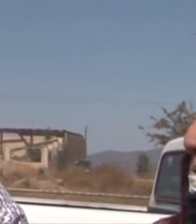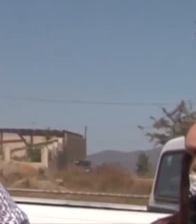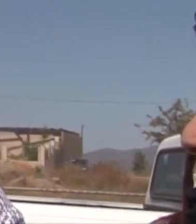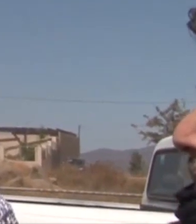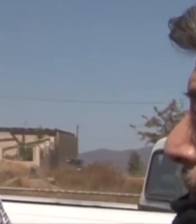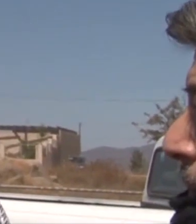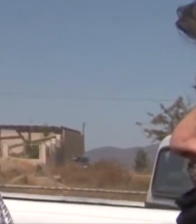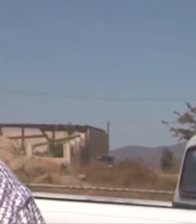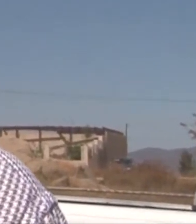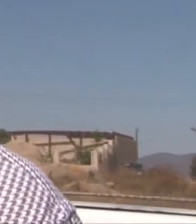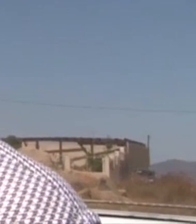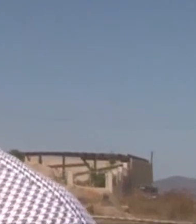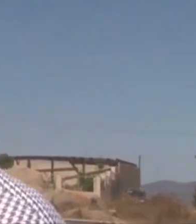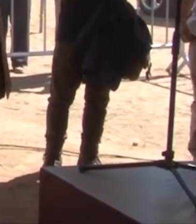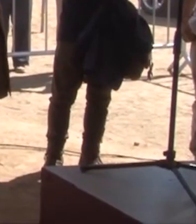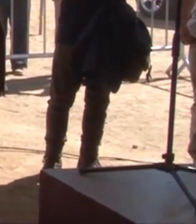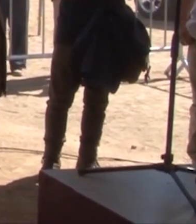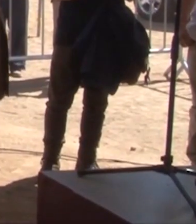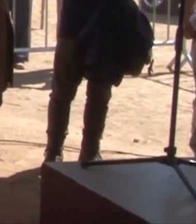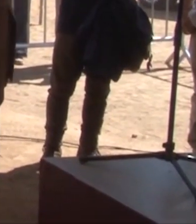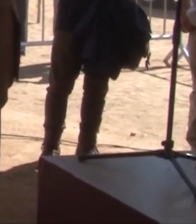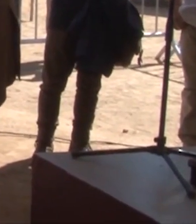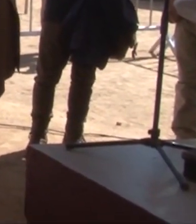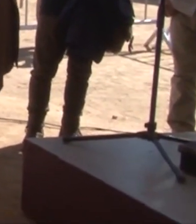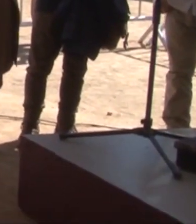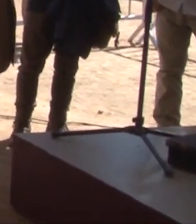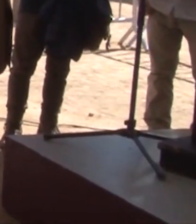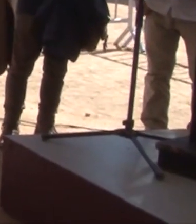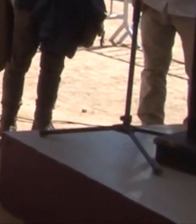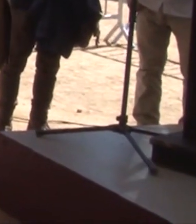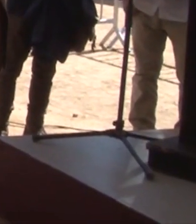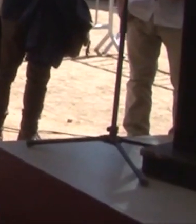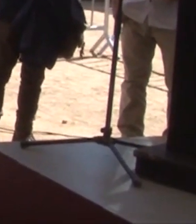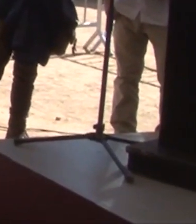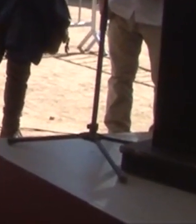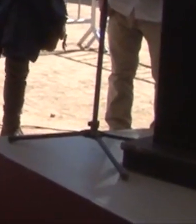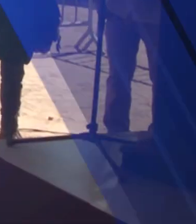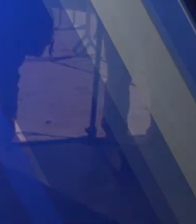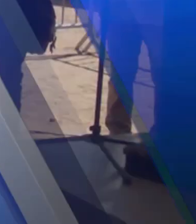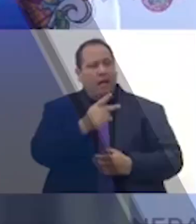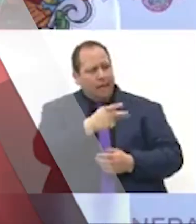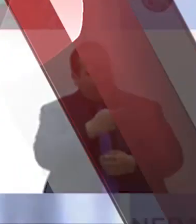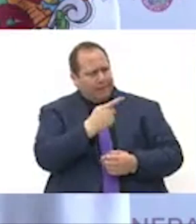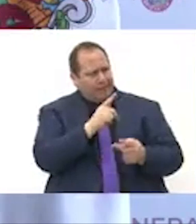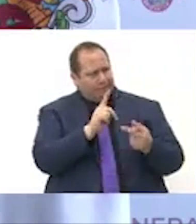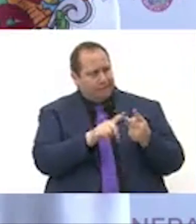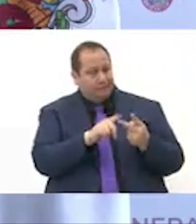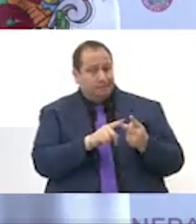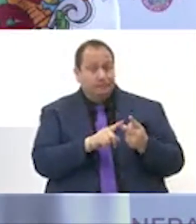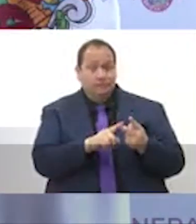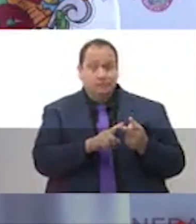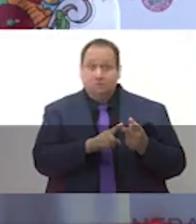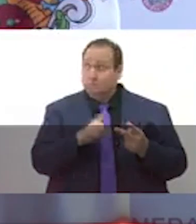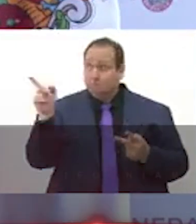del fuero y destacó el apoyo que la gobernadora ha recibido del presidente de México, Andrés Manuel López Obrador. Pues primero que lo